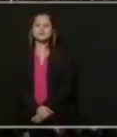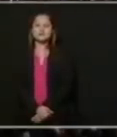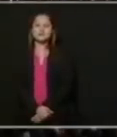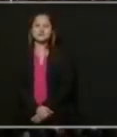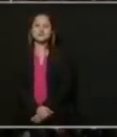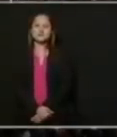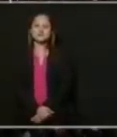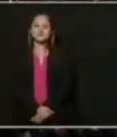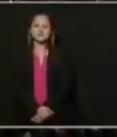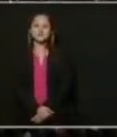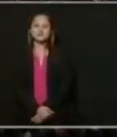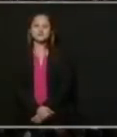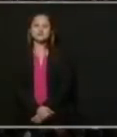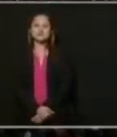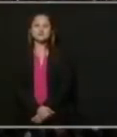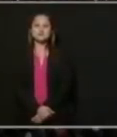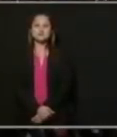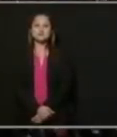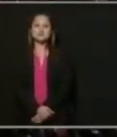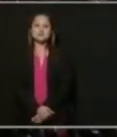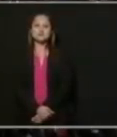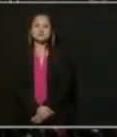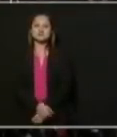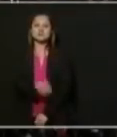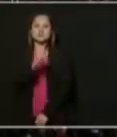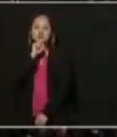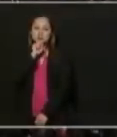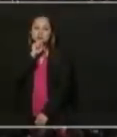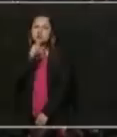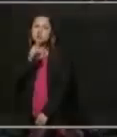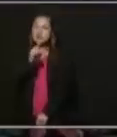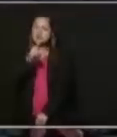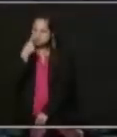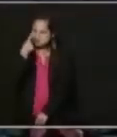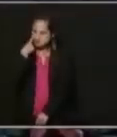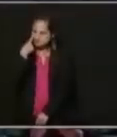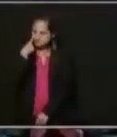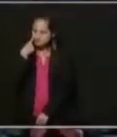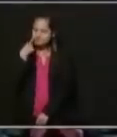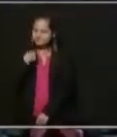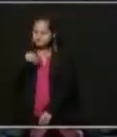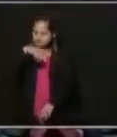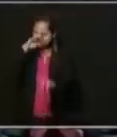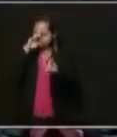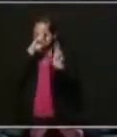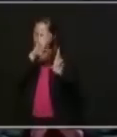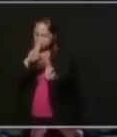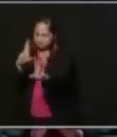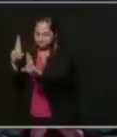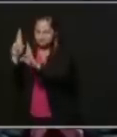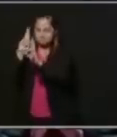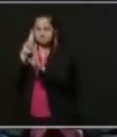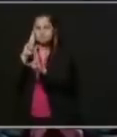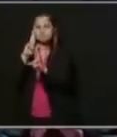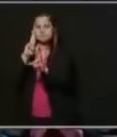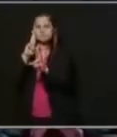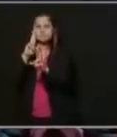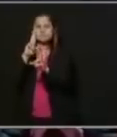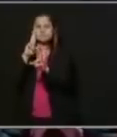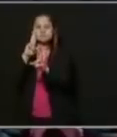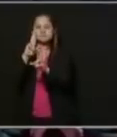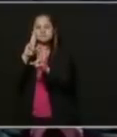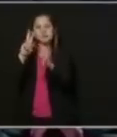Además, sin ustedes, y esto con todo respeto, hablando en el